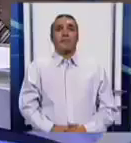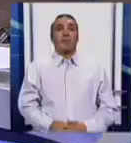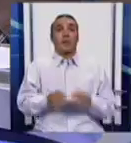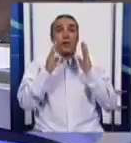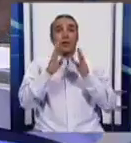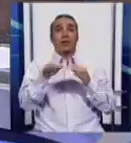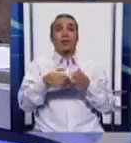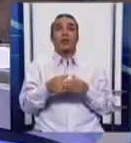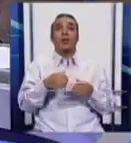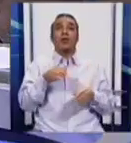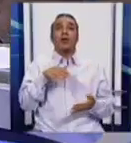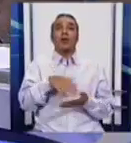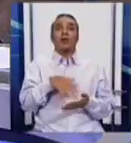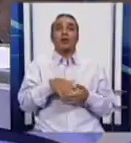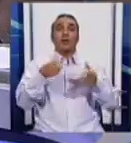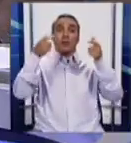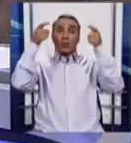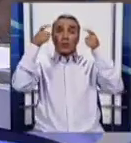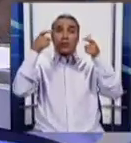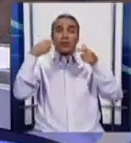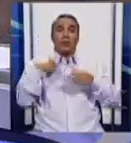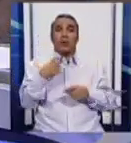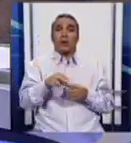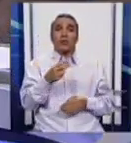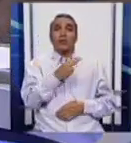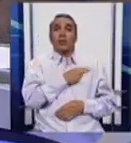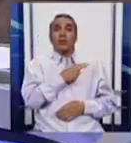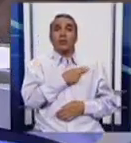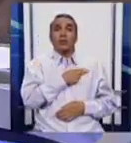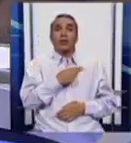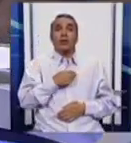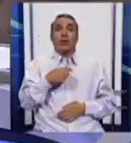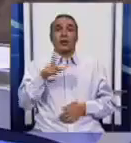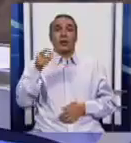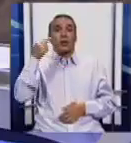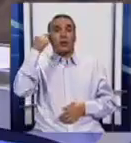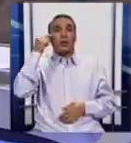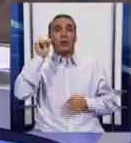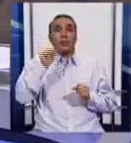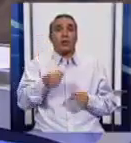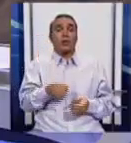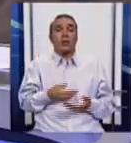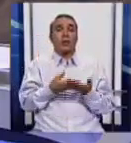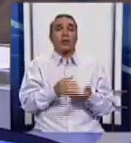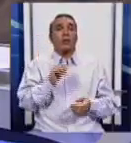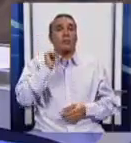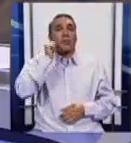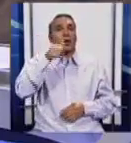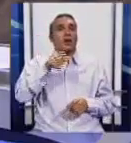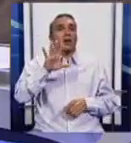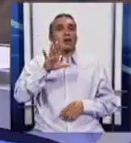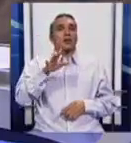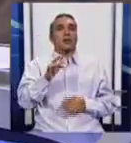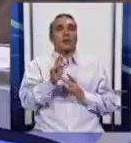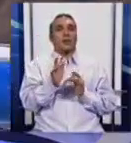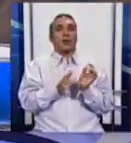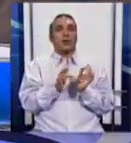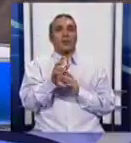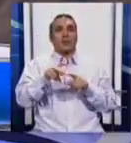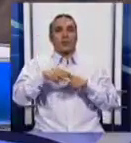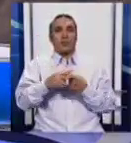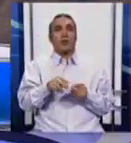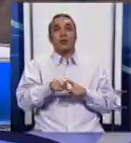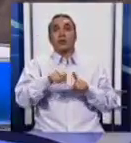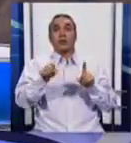Atención, los bachilleres que buscan conseguir un cupo en universidades del Estado podrán postularse desde mañana 5 de abril. El